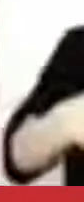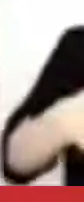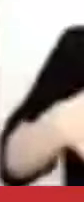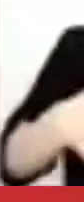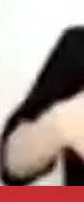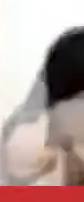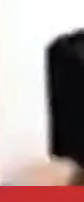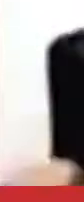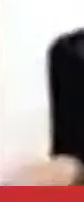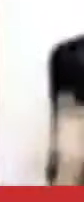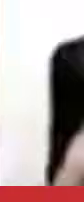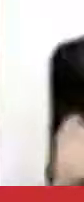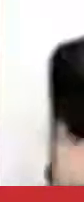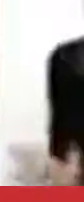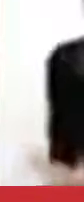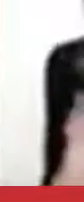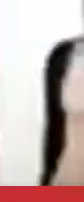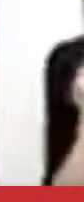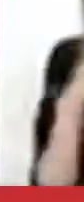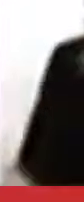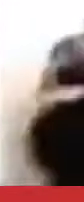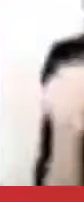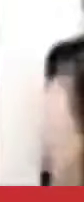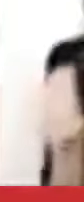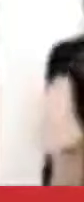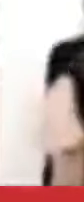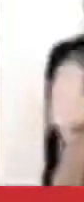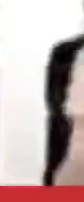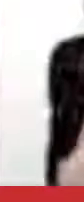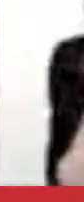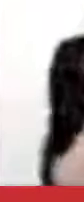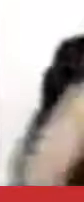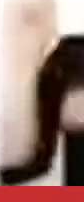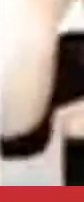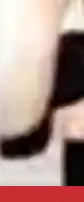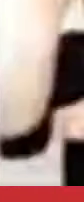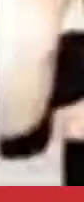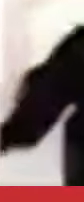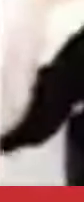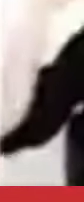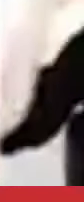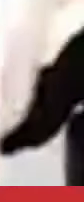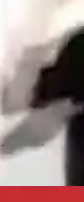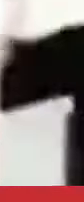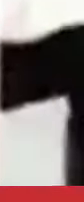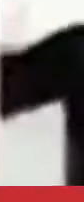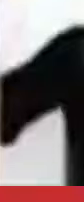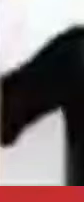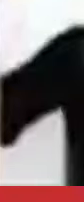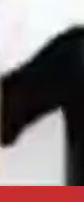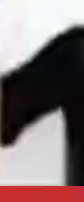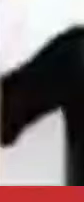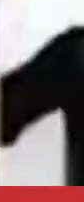Entonces de qué estamos hablando qué le estamos vendiendo al público humo esto es humo mientras